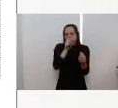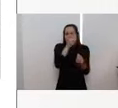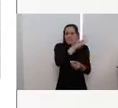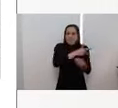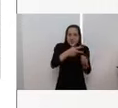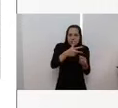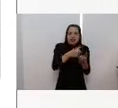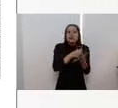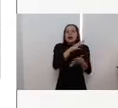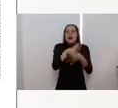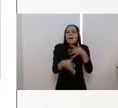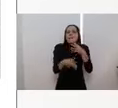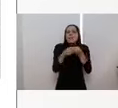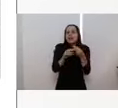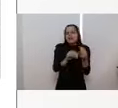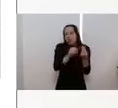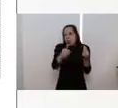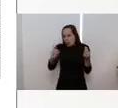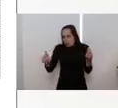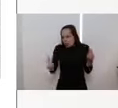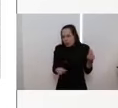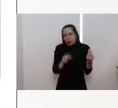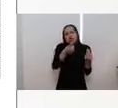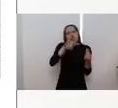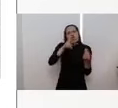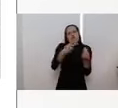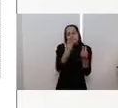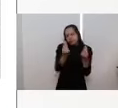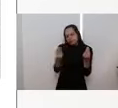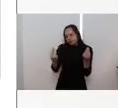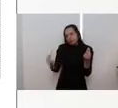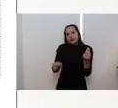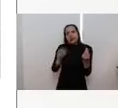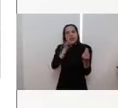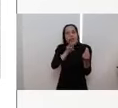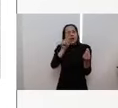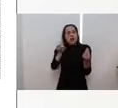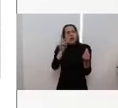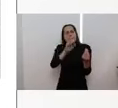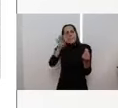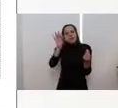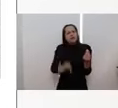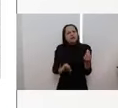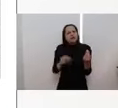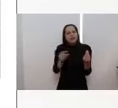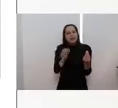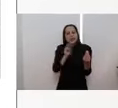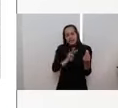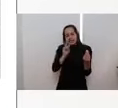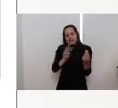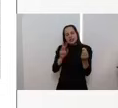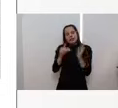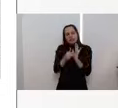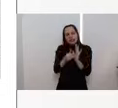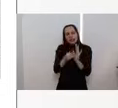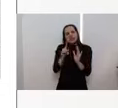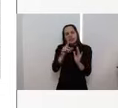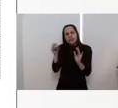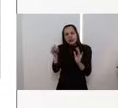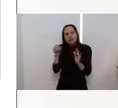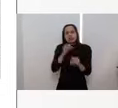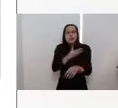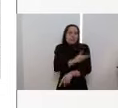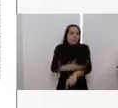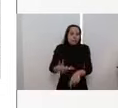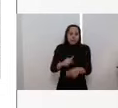y los otros doce grupos consumen el 31.5 por ciento que son 33 mil 636 millones y de